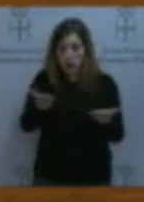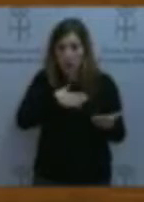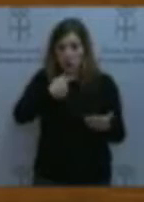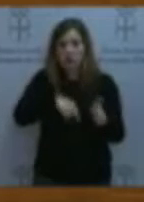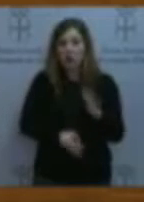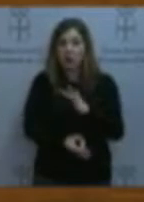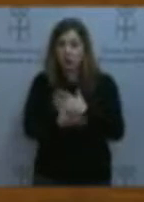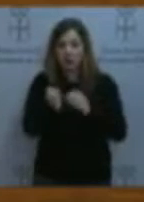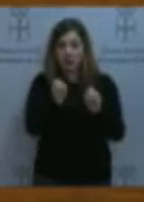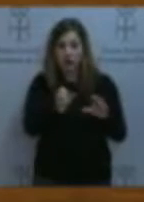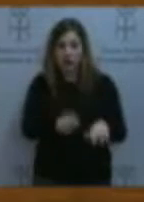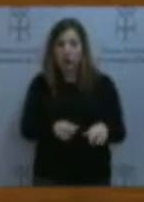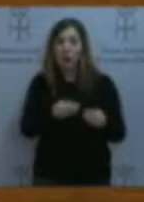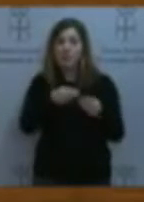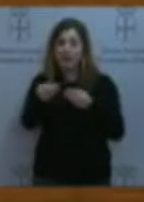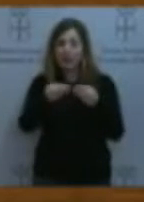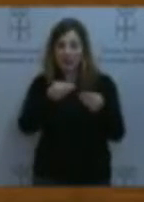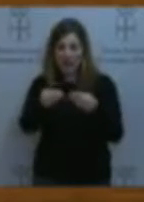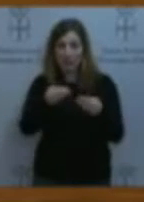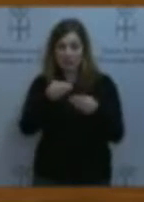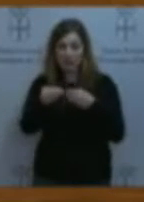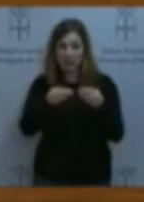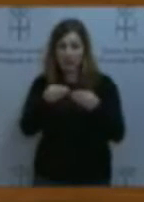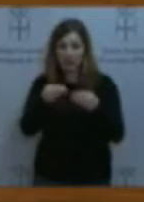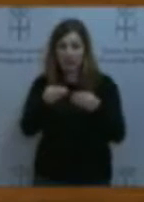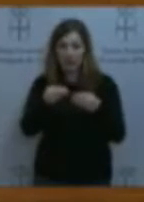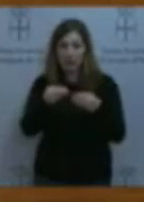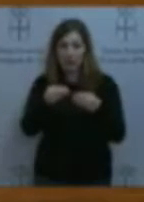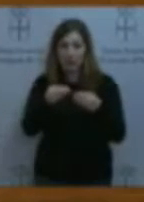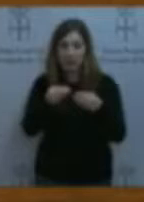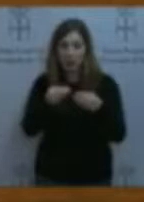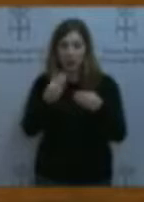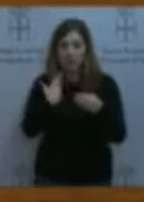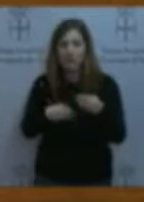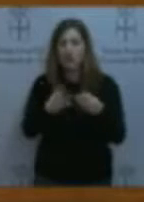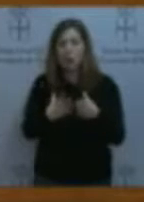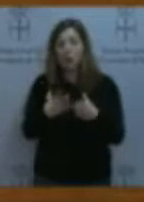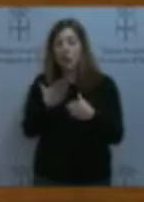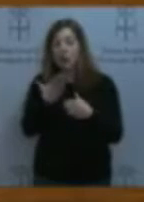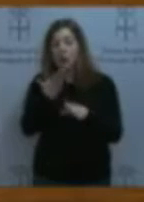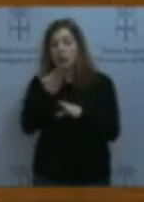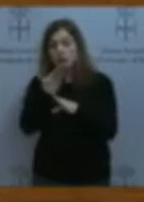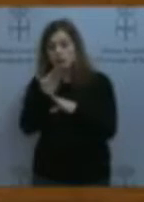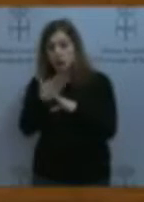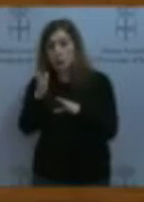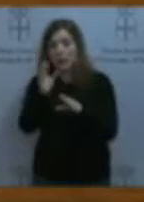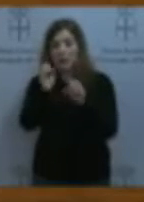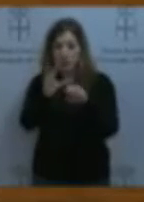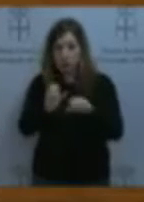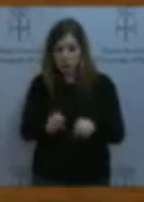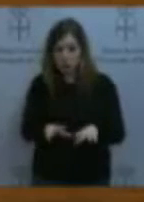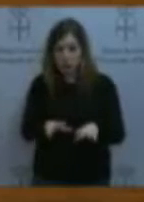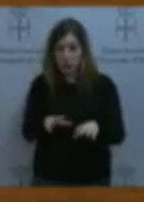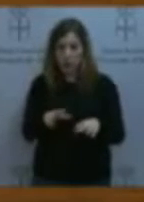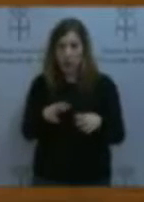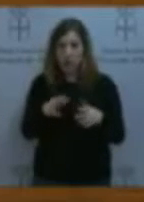orgánicos dentro de la bolsa de la fracción resto, dentro del mix de materiales que se pueden producir ahí,